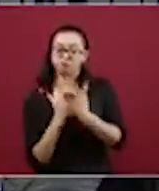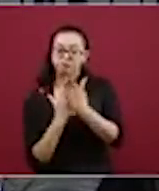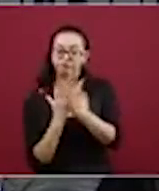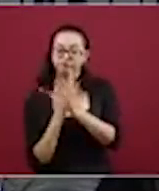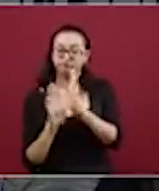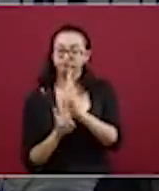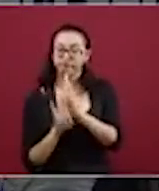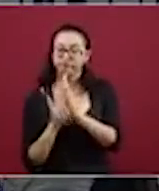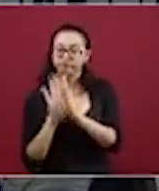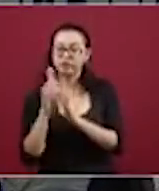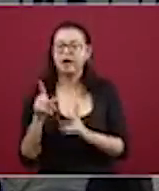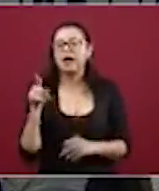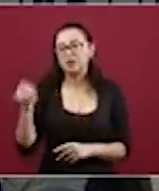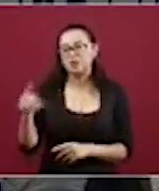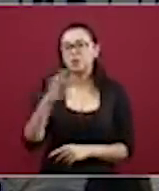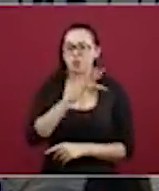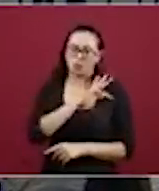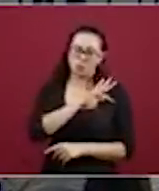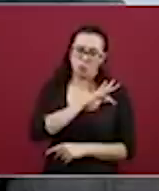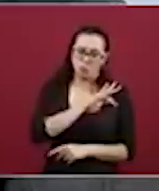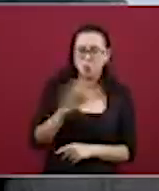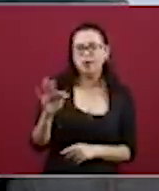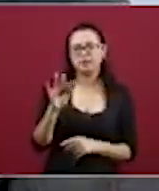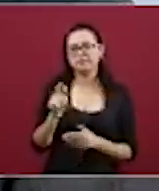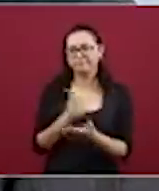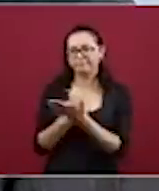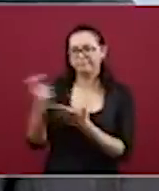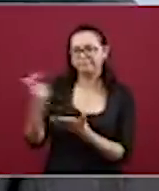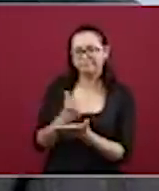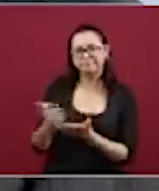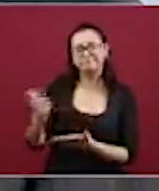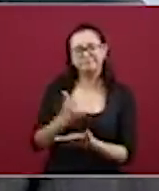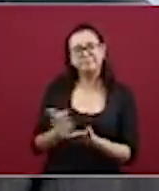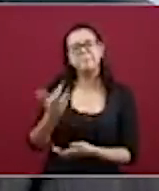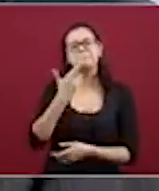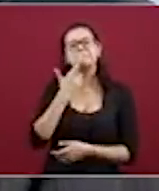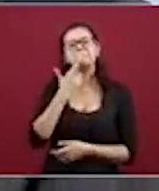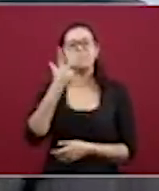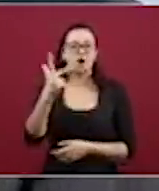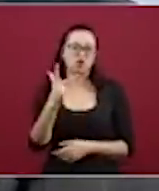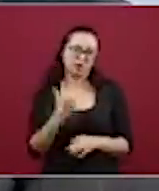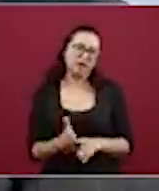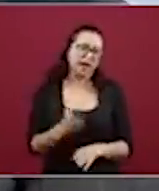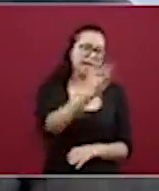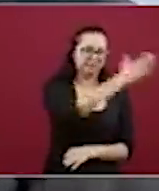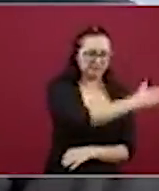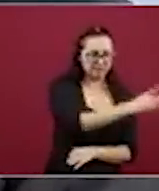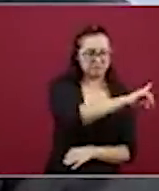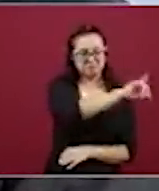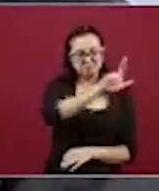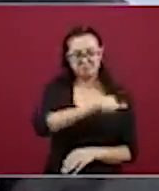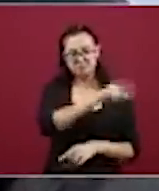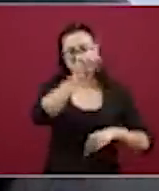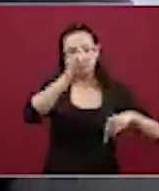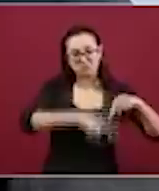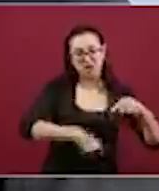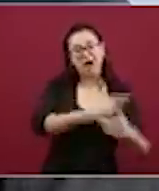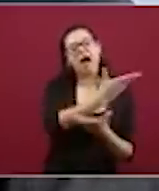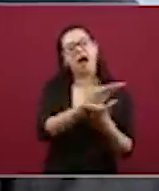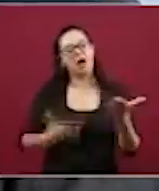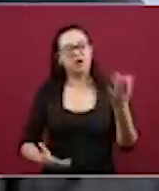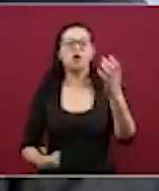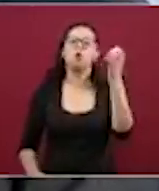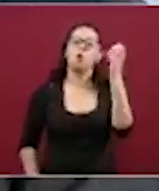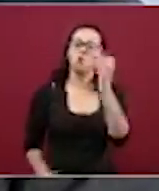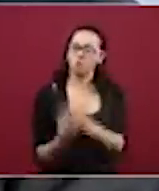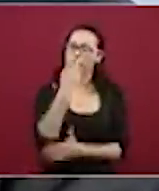previa a la reforma educativa. Y ahora habrá una nueva carrera magisterial para la promoción.